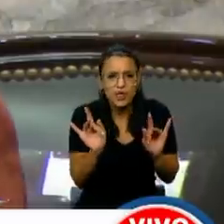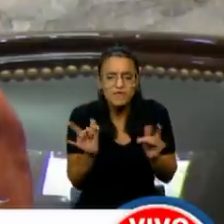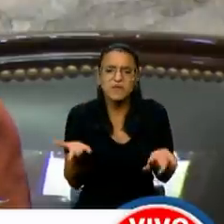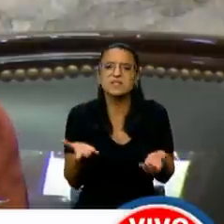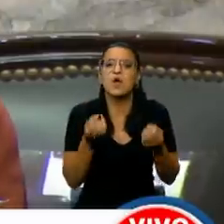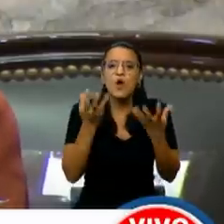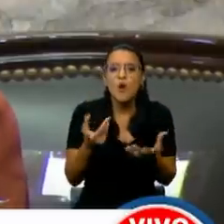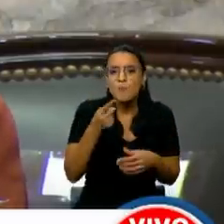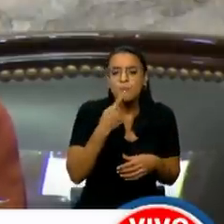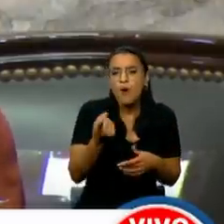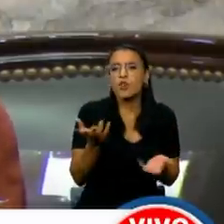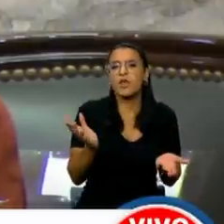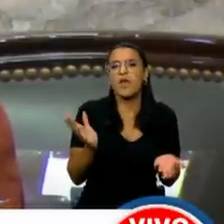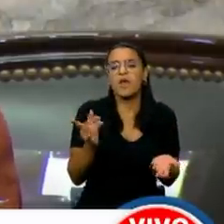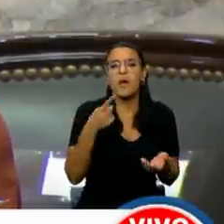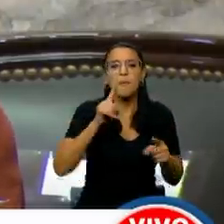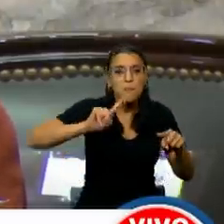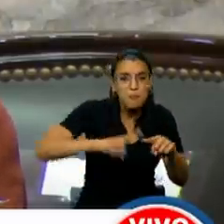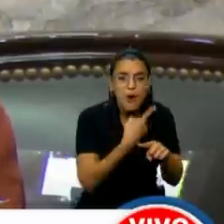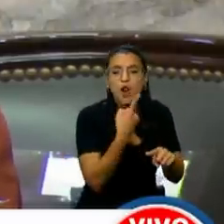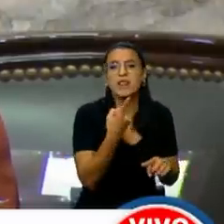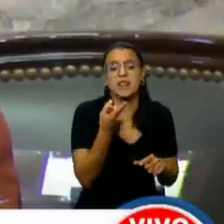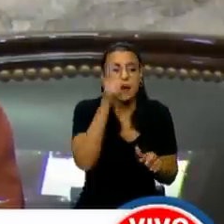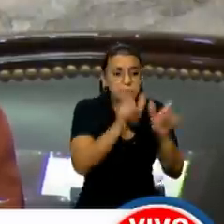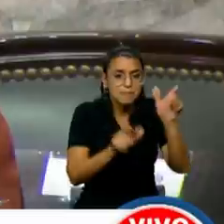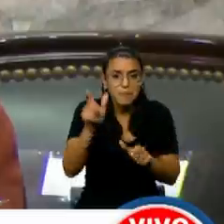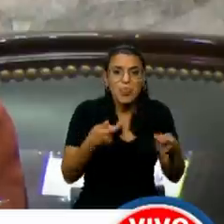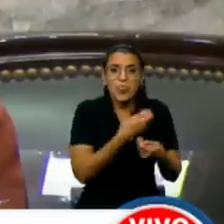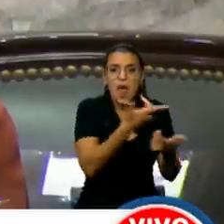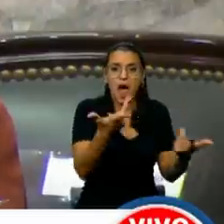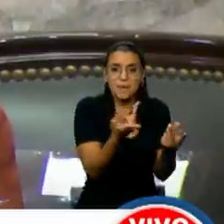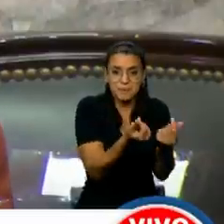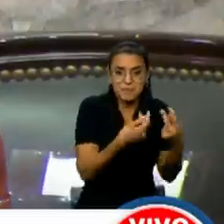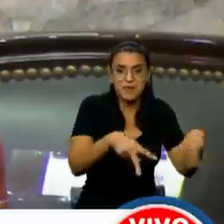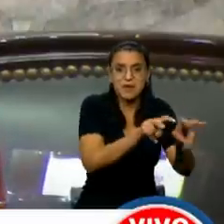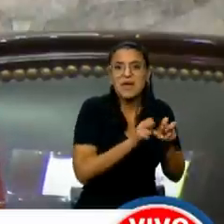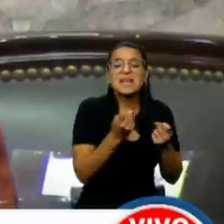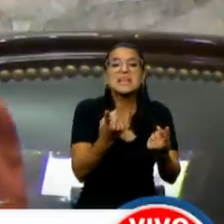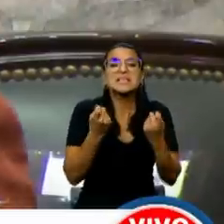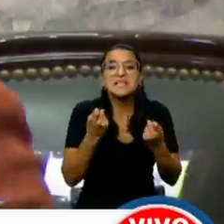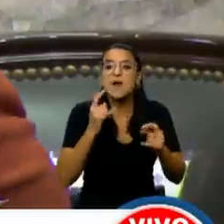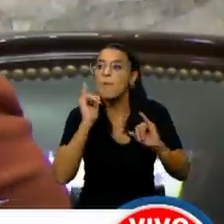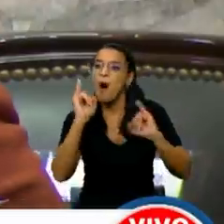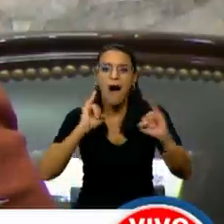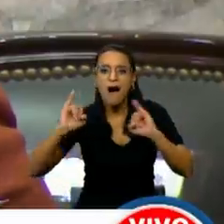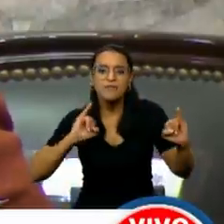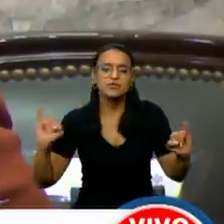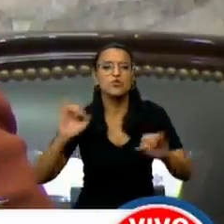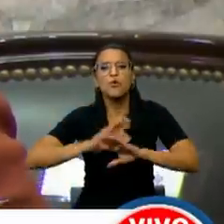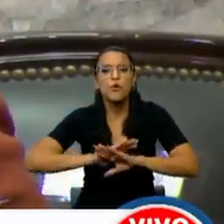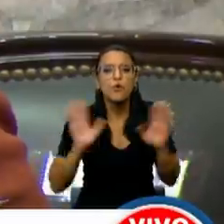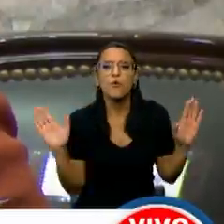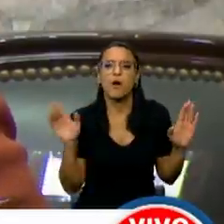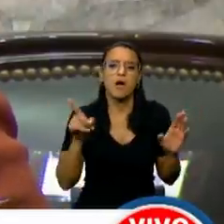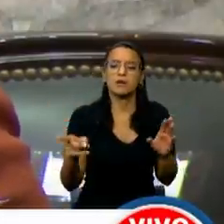porque en lugar de hacer política con los que generan riquezas necesitamos darles las señales de que no vamos a